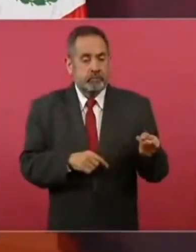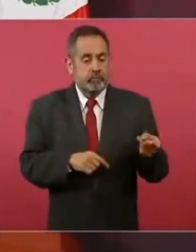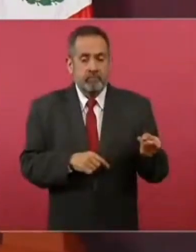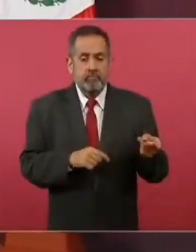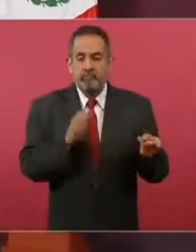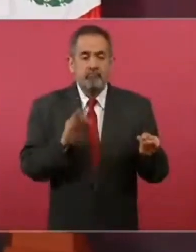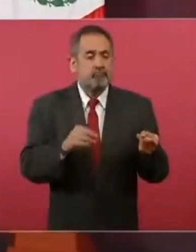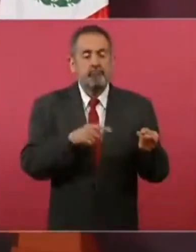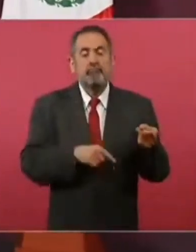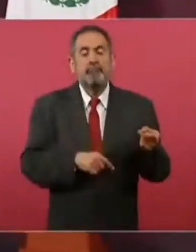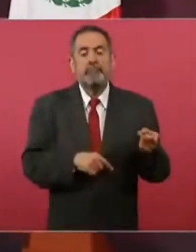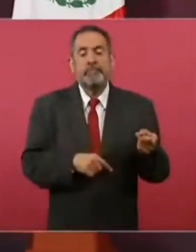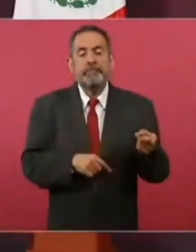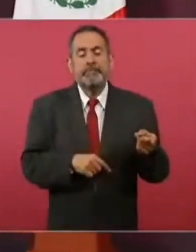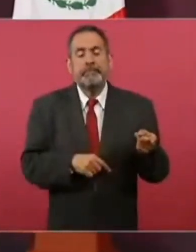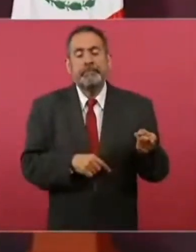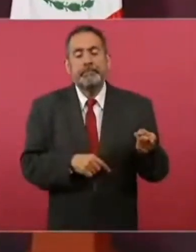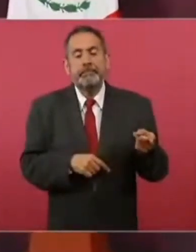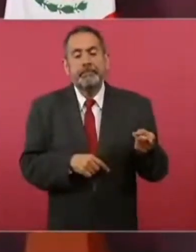legitiman